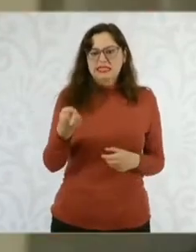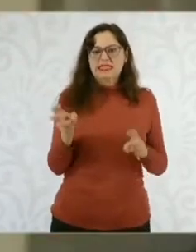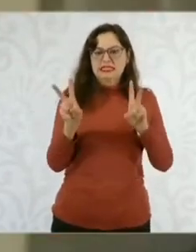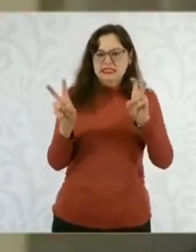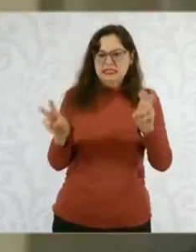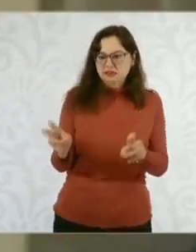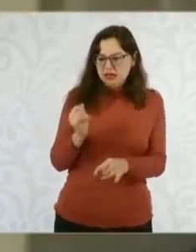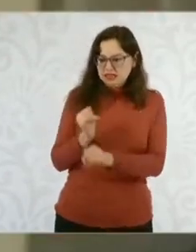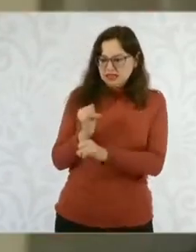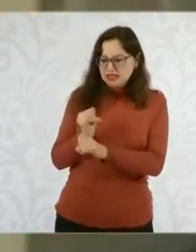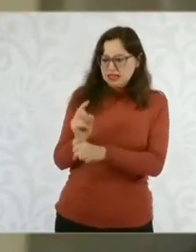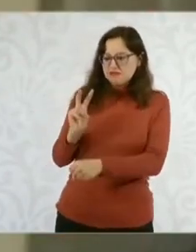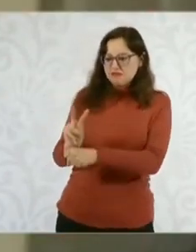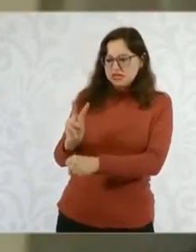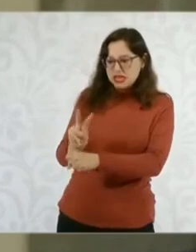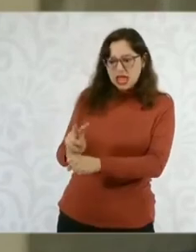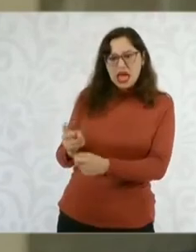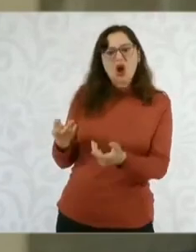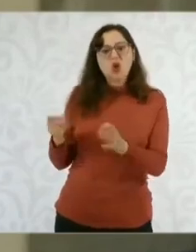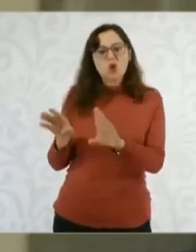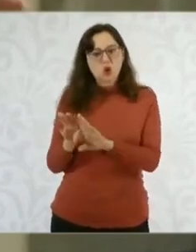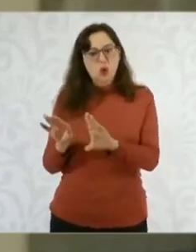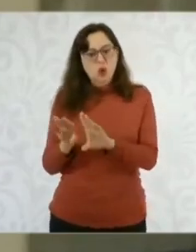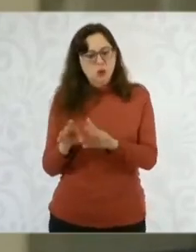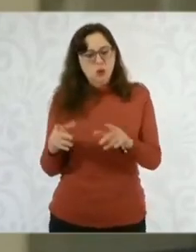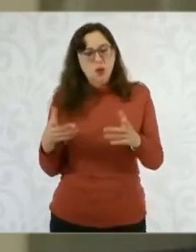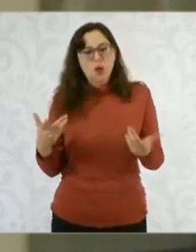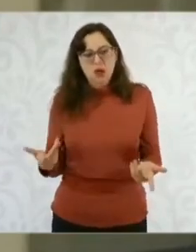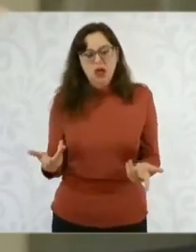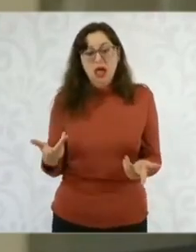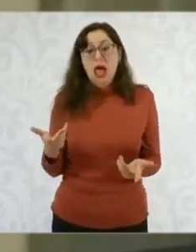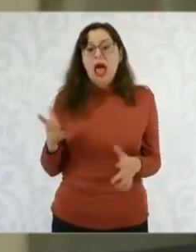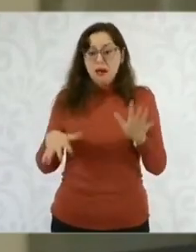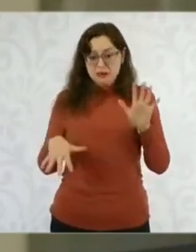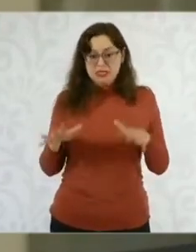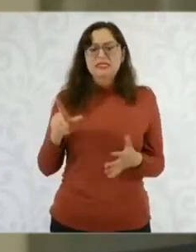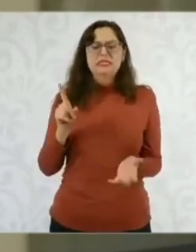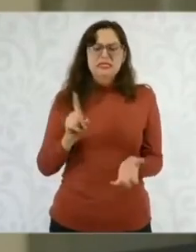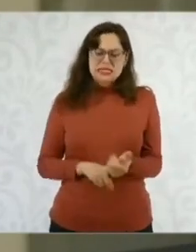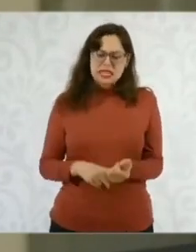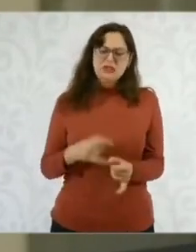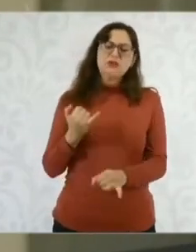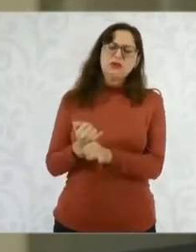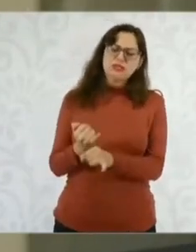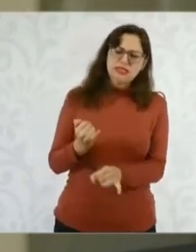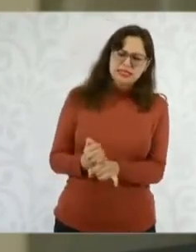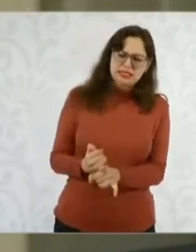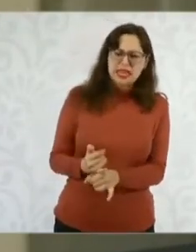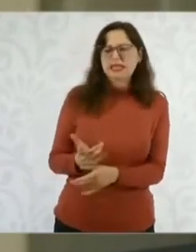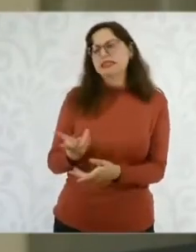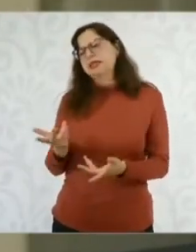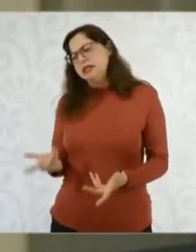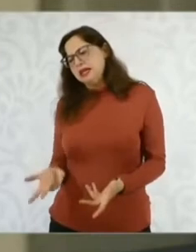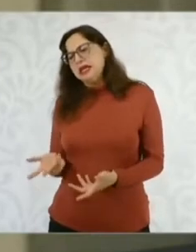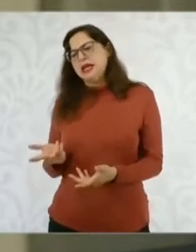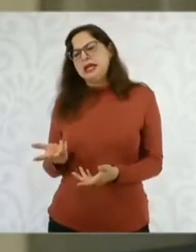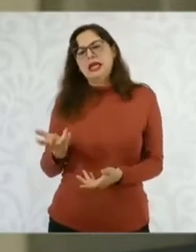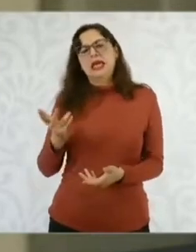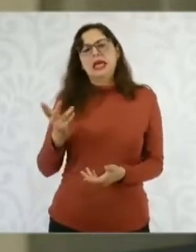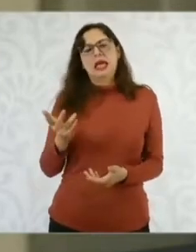de la regulación de las propias plataformas que proveen las redes sociodigitales, como se le